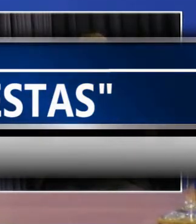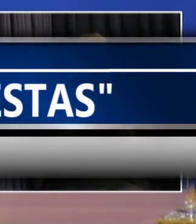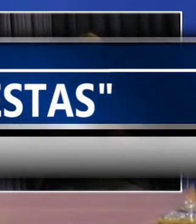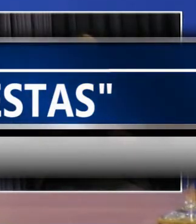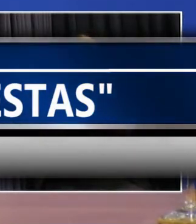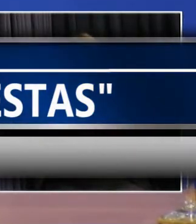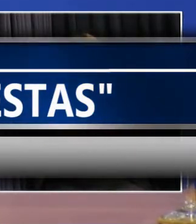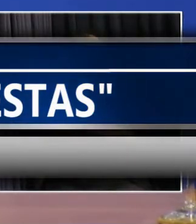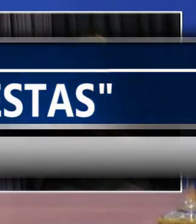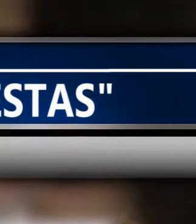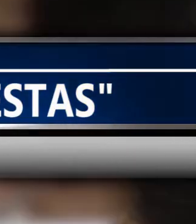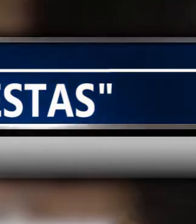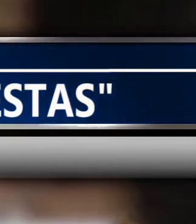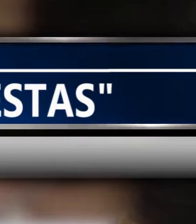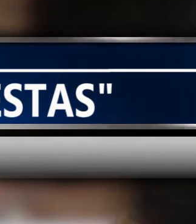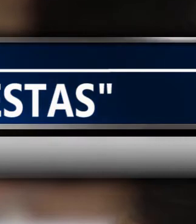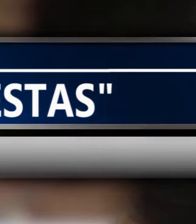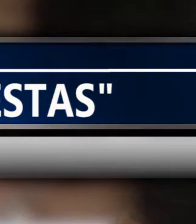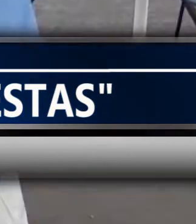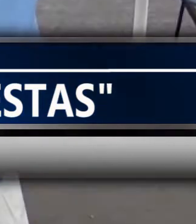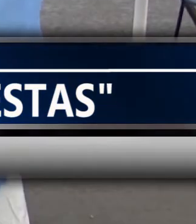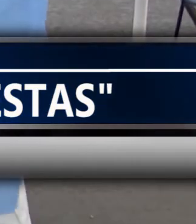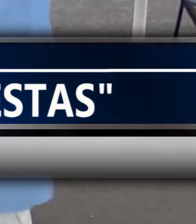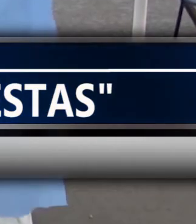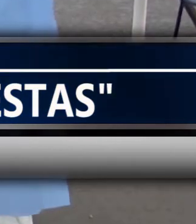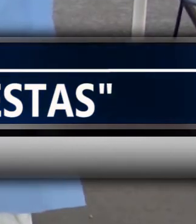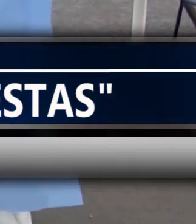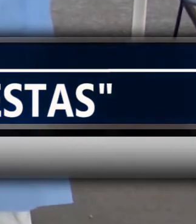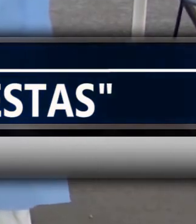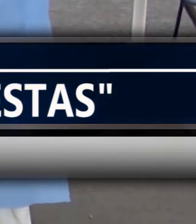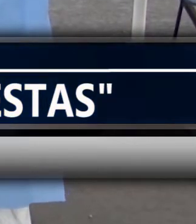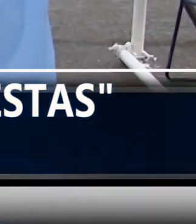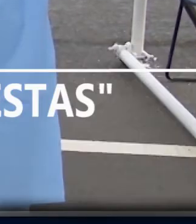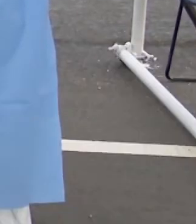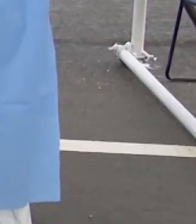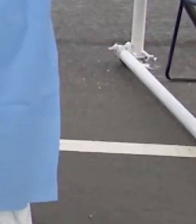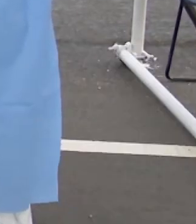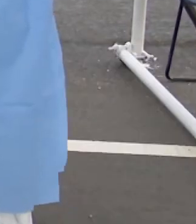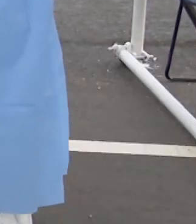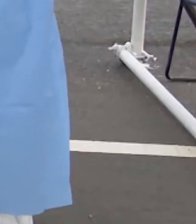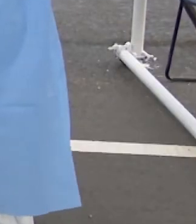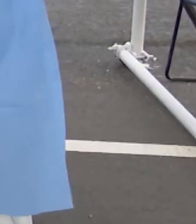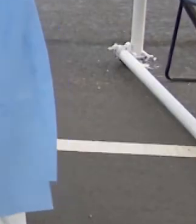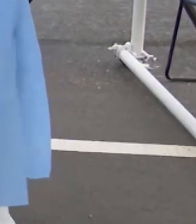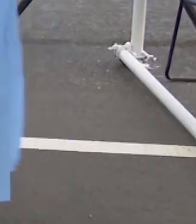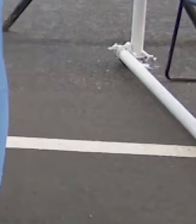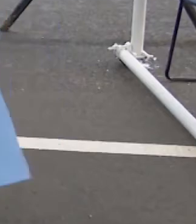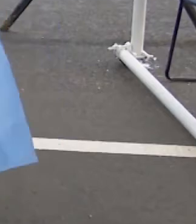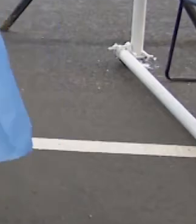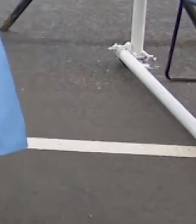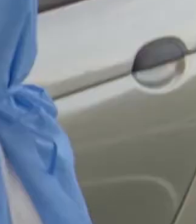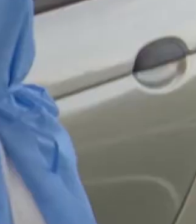porque decimos esto porque porque van a ver brotes a medida que la economía se abrió van a ver